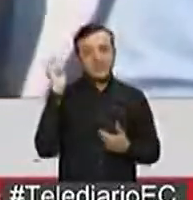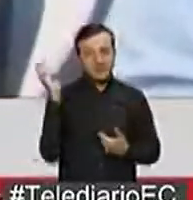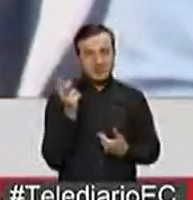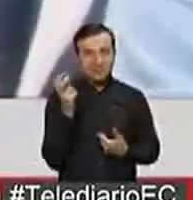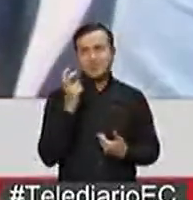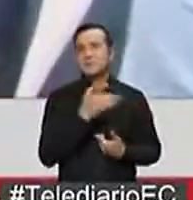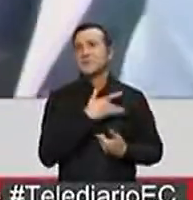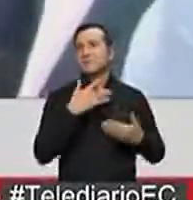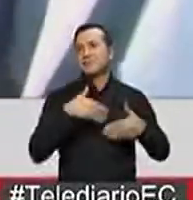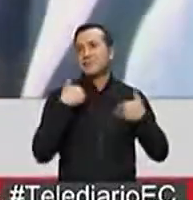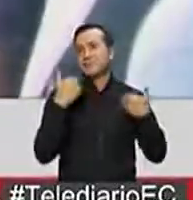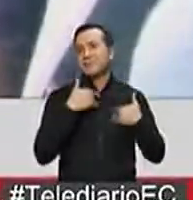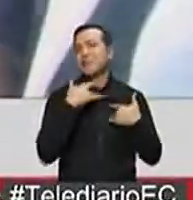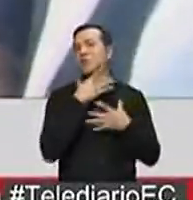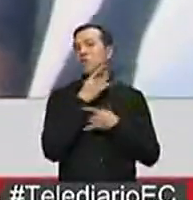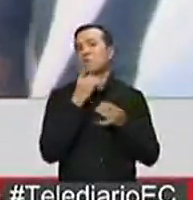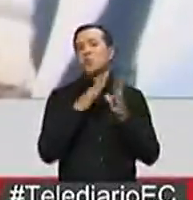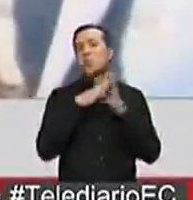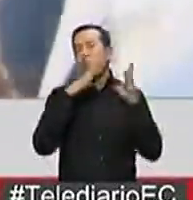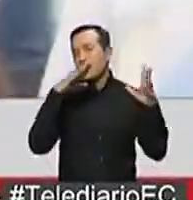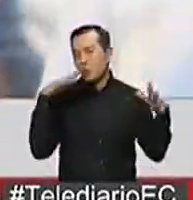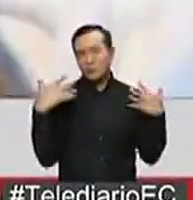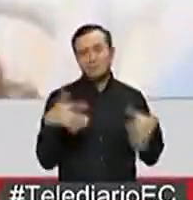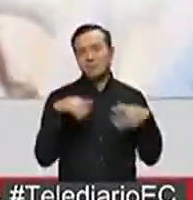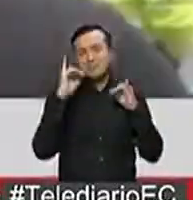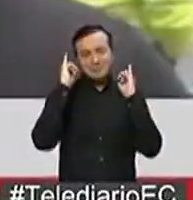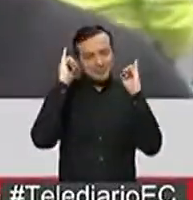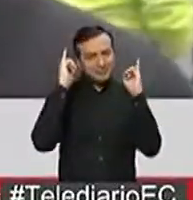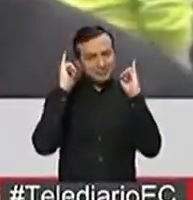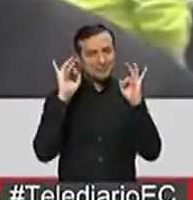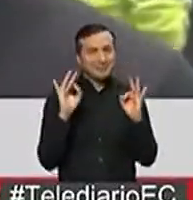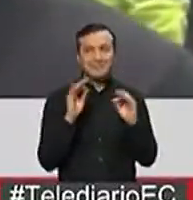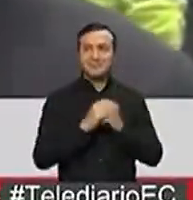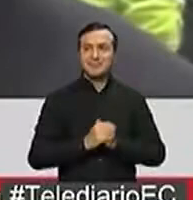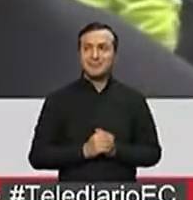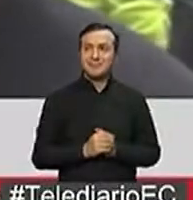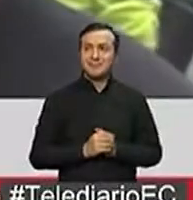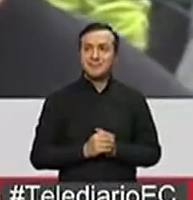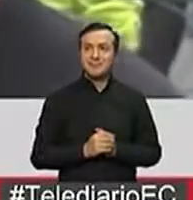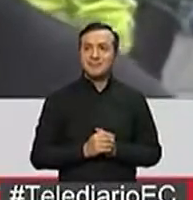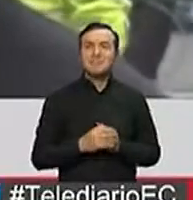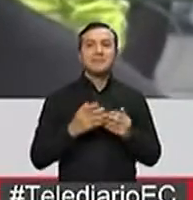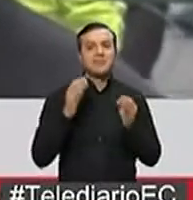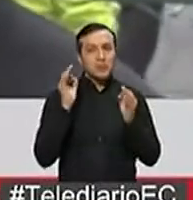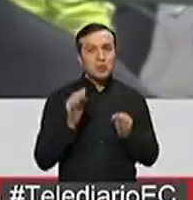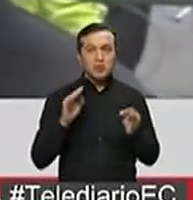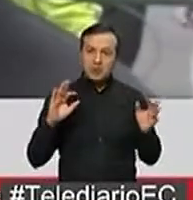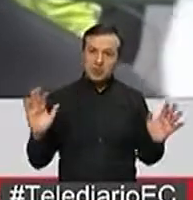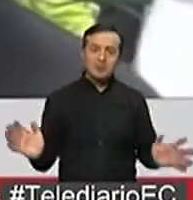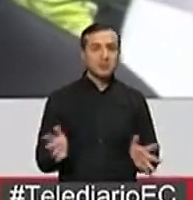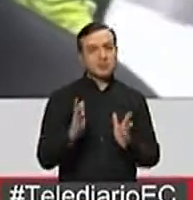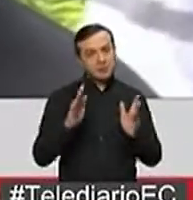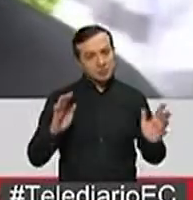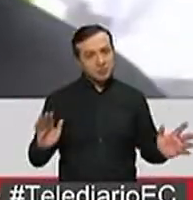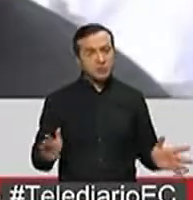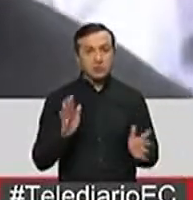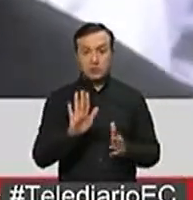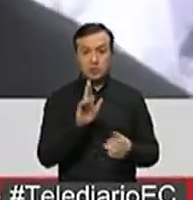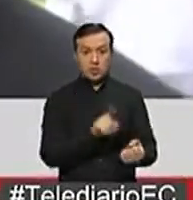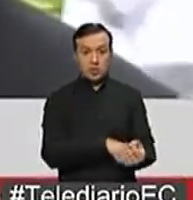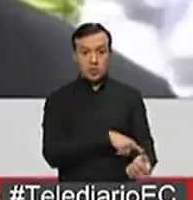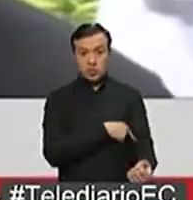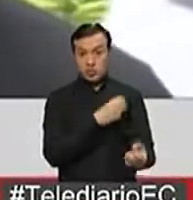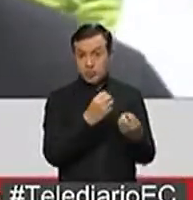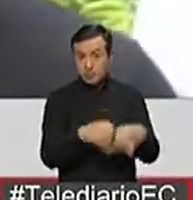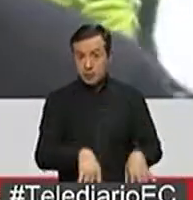Me encantaron, demasiado, sí, divertidas. Buscando cómo incentivar, cómo motivar a que estas tradiciones no